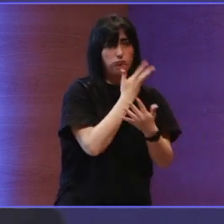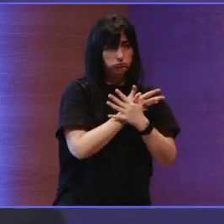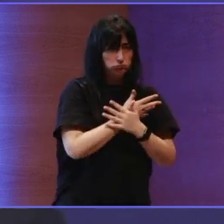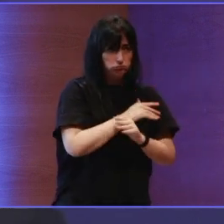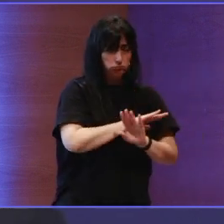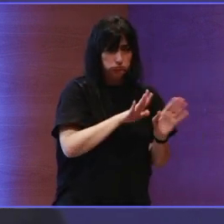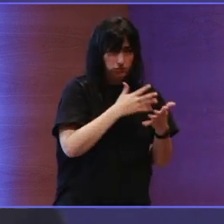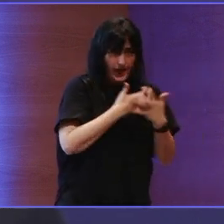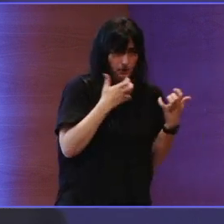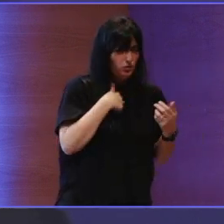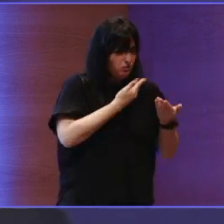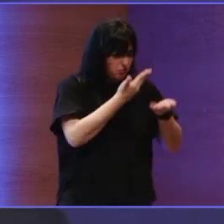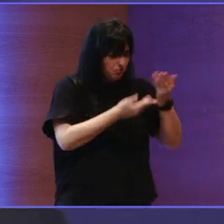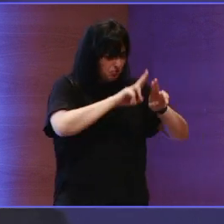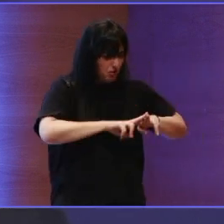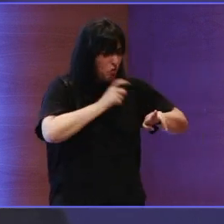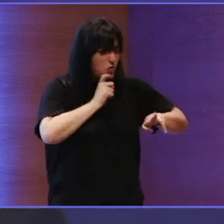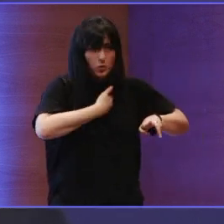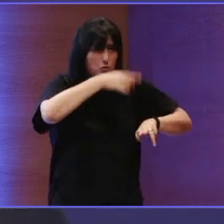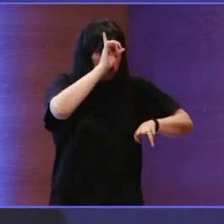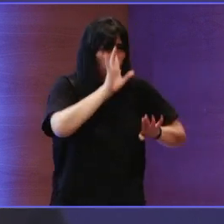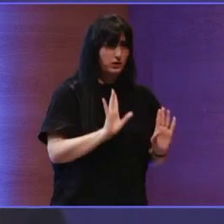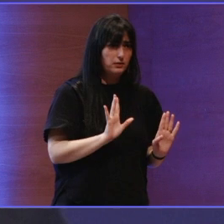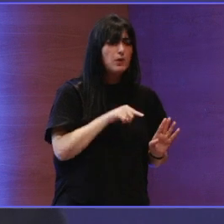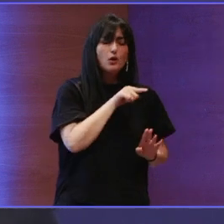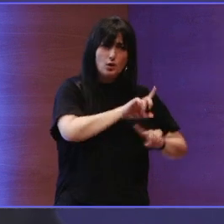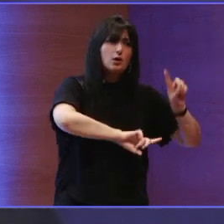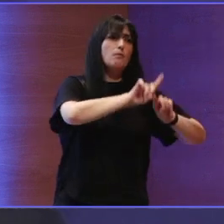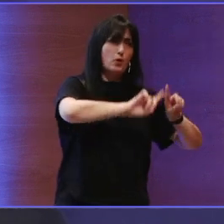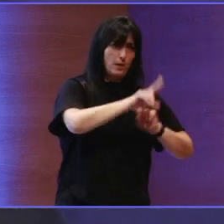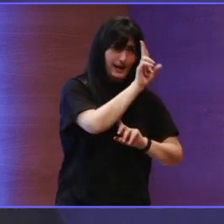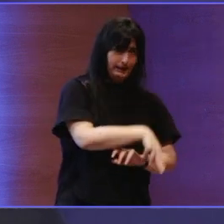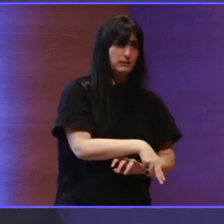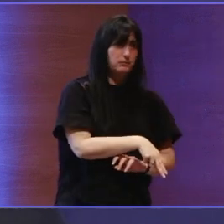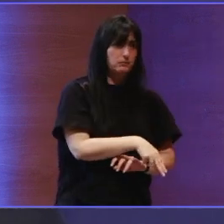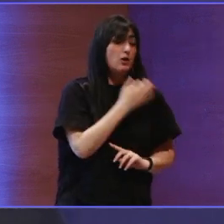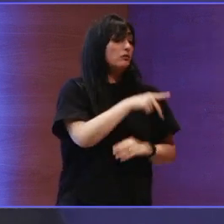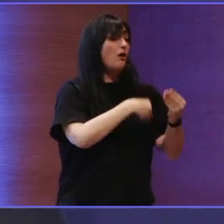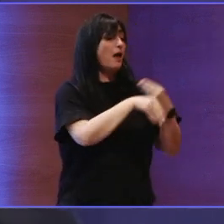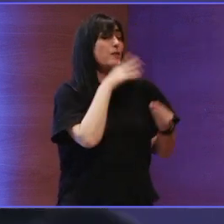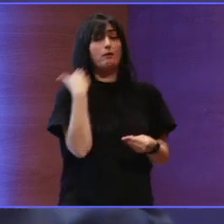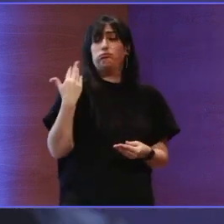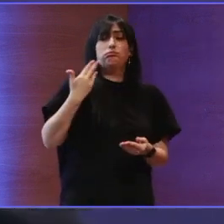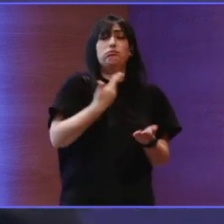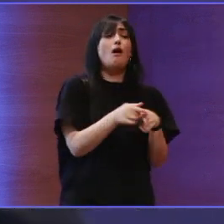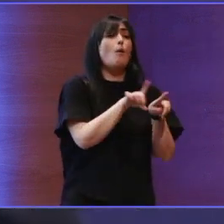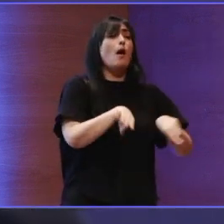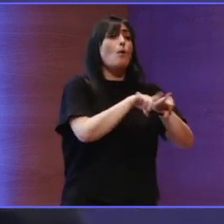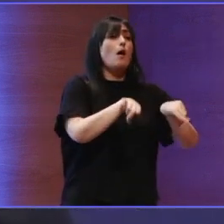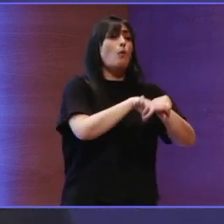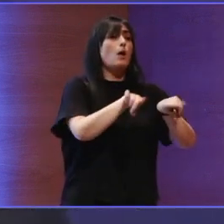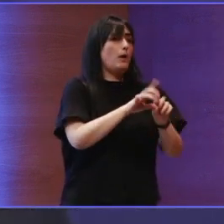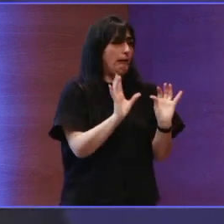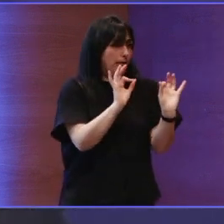evalúa pero es un problema que las cosas se hacen porque siempre se se han hecho así y además es una frase